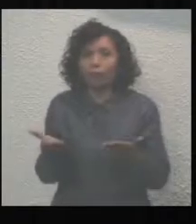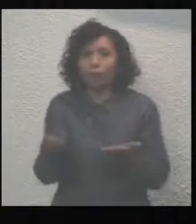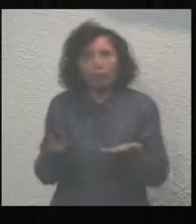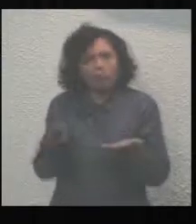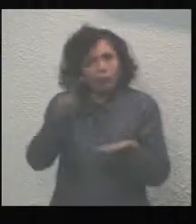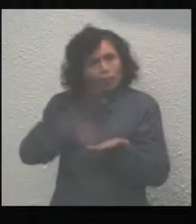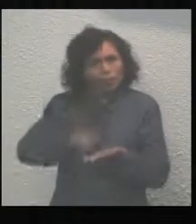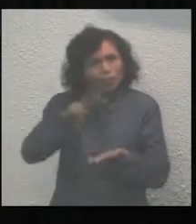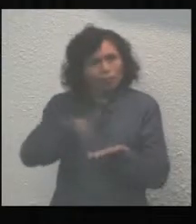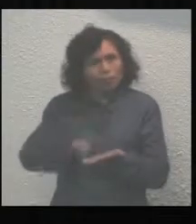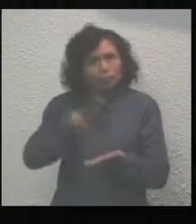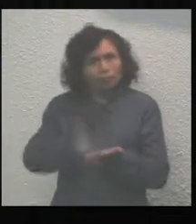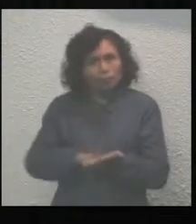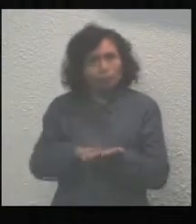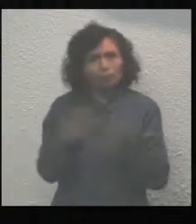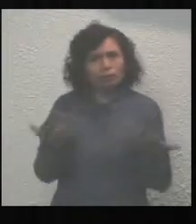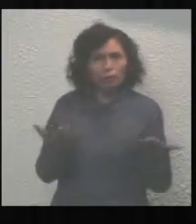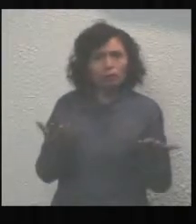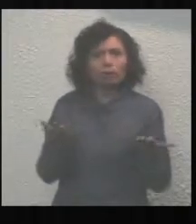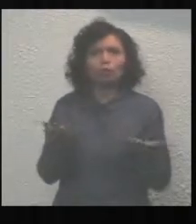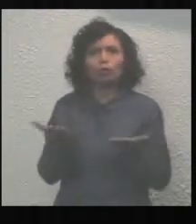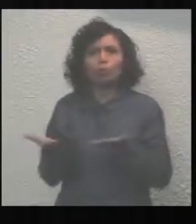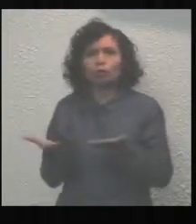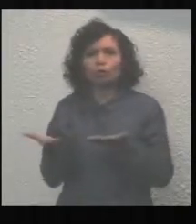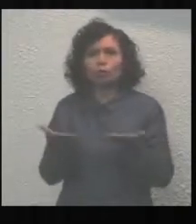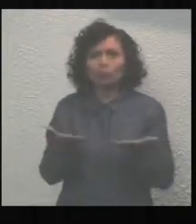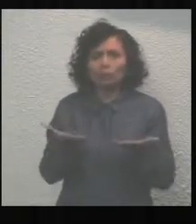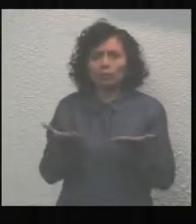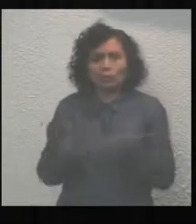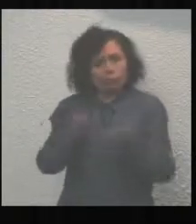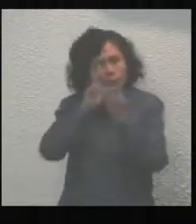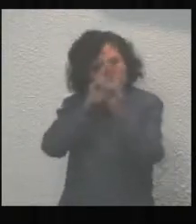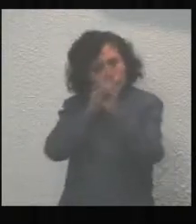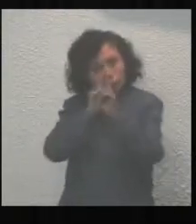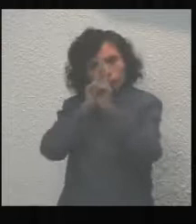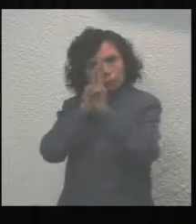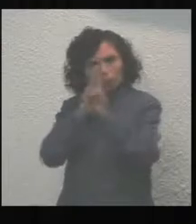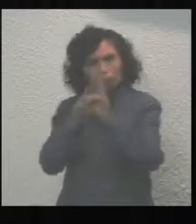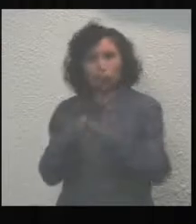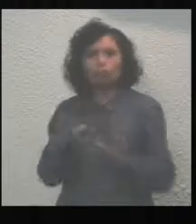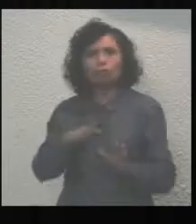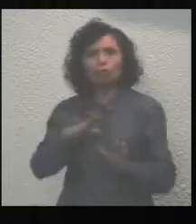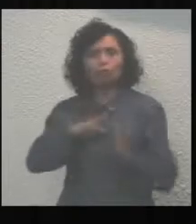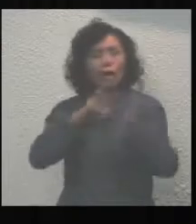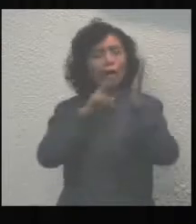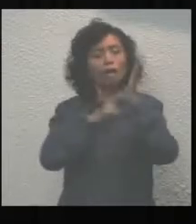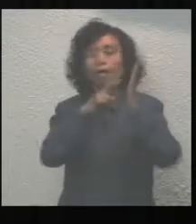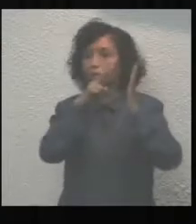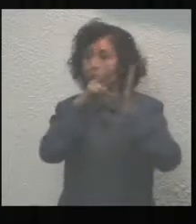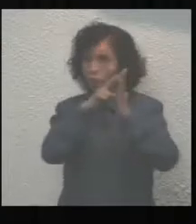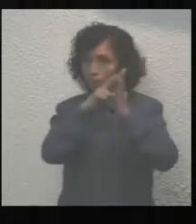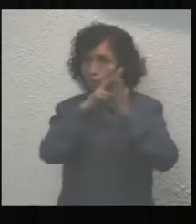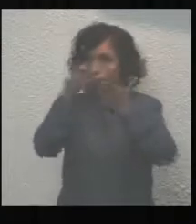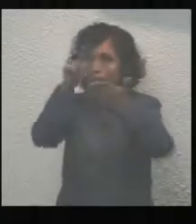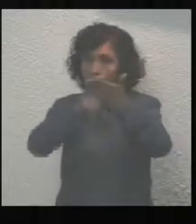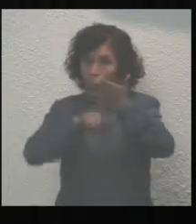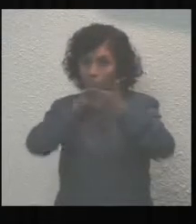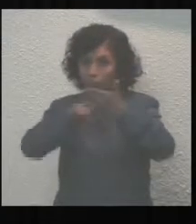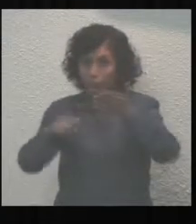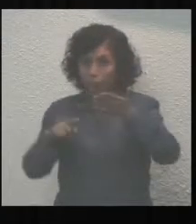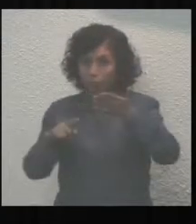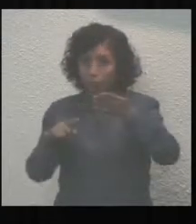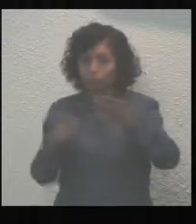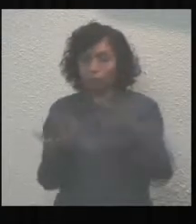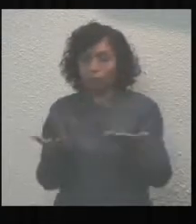valorarse ha sido un comportamiento no solamente respetuoso de las reglas de la competencia electoral civilizada sino